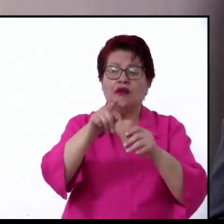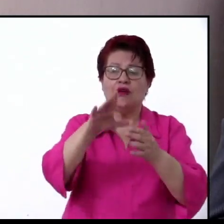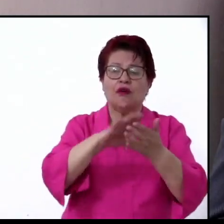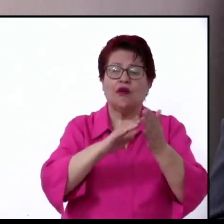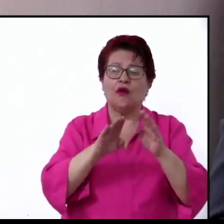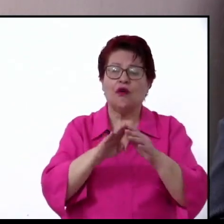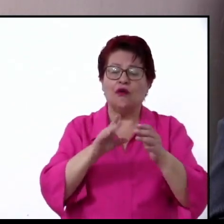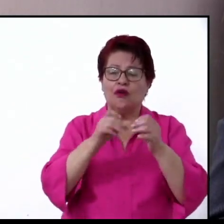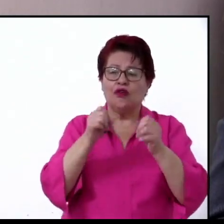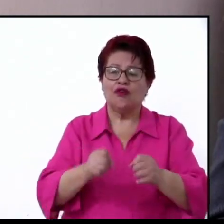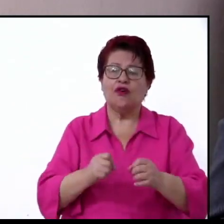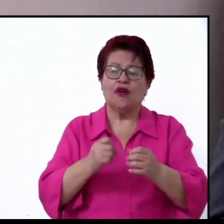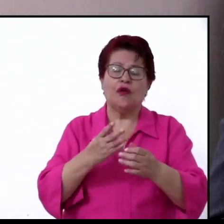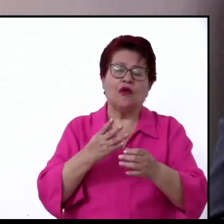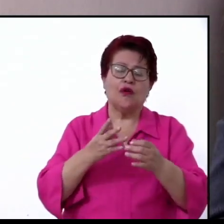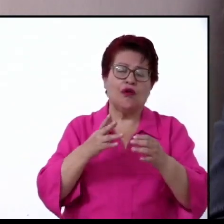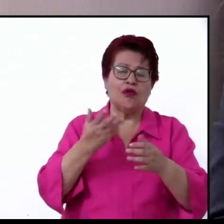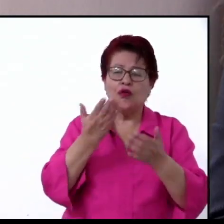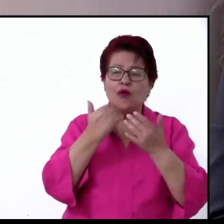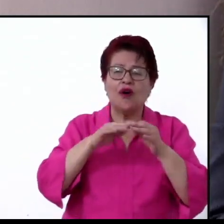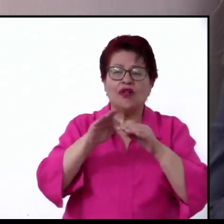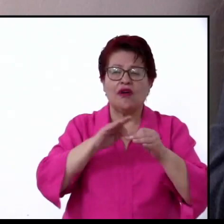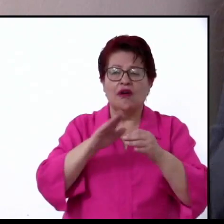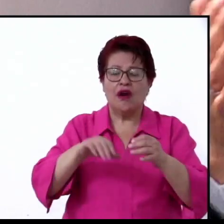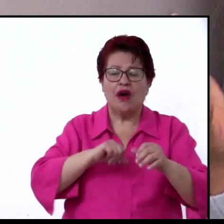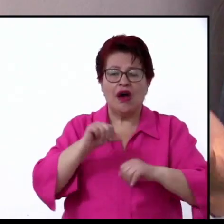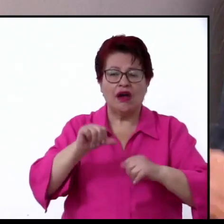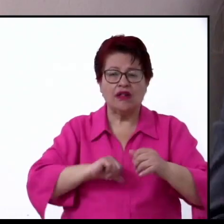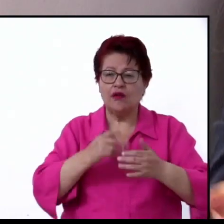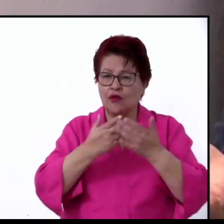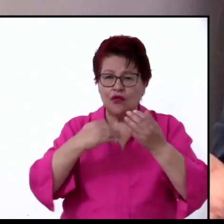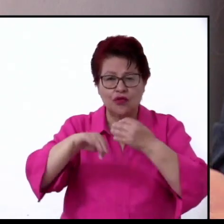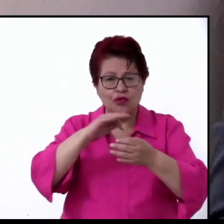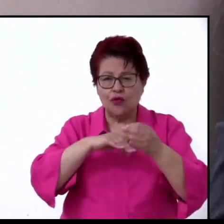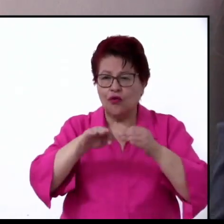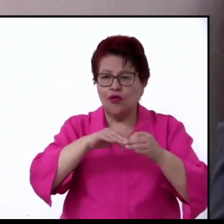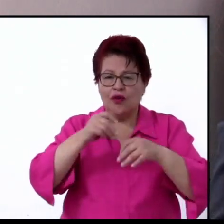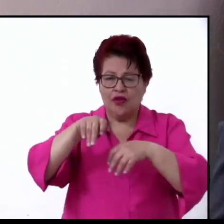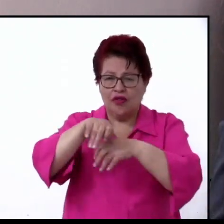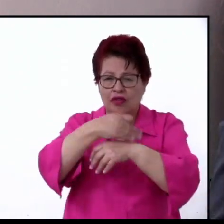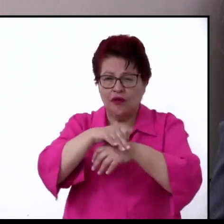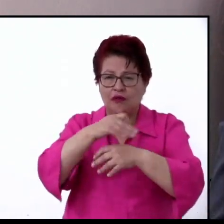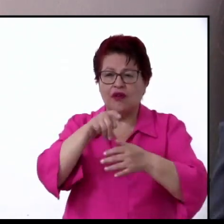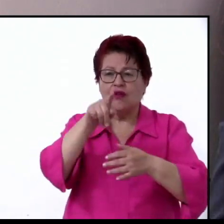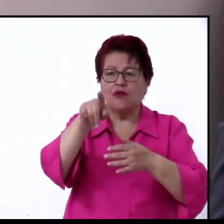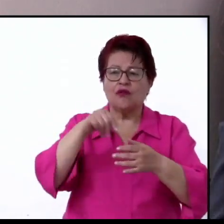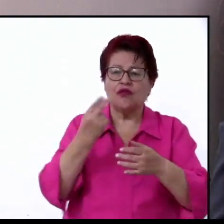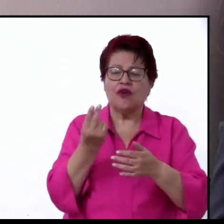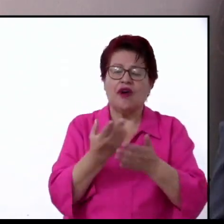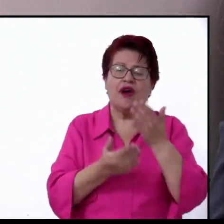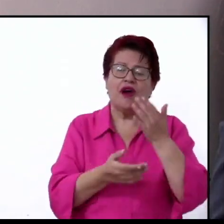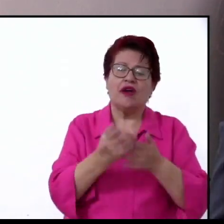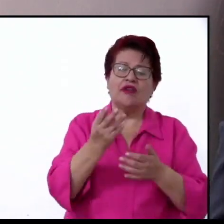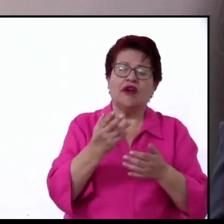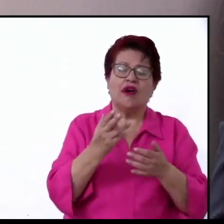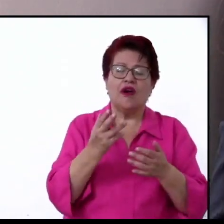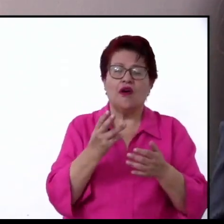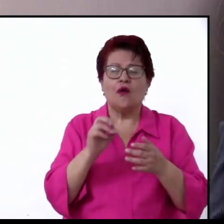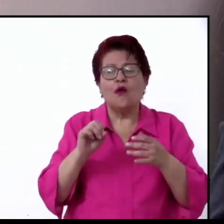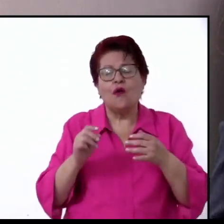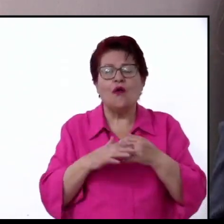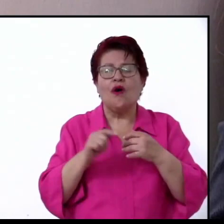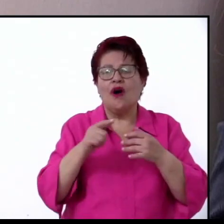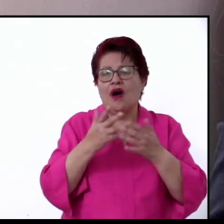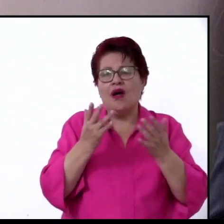el de seguro de desempleo activo, todos los empleos temporales que usted ha hecho o